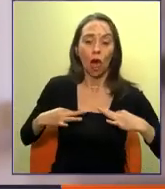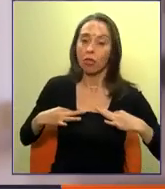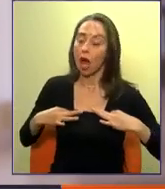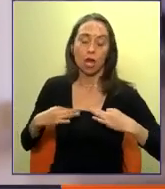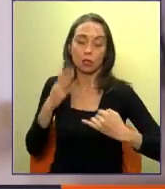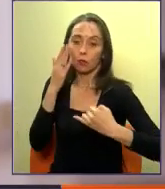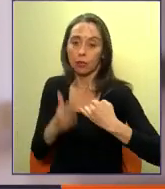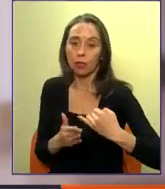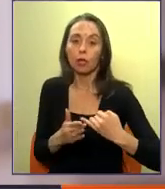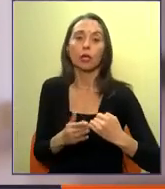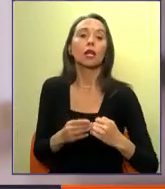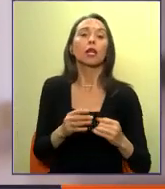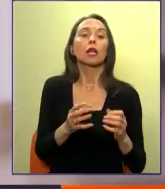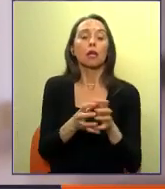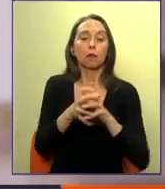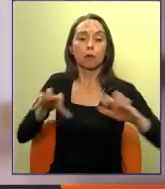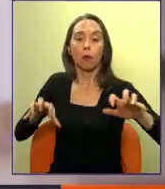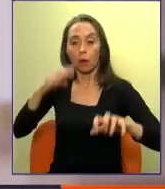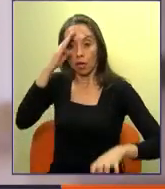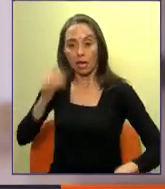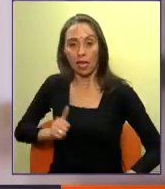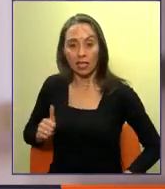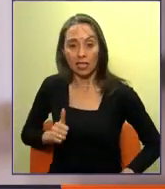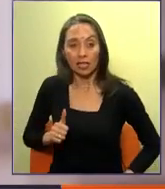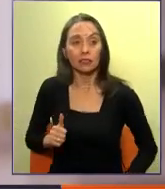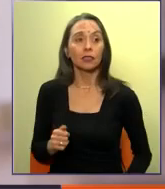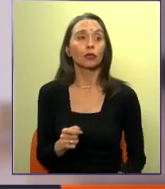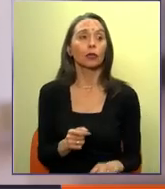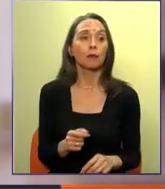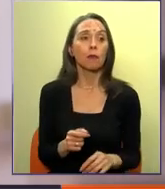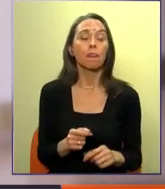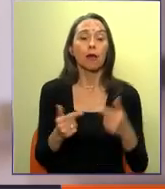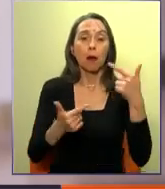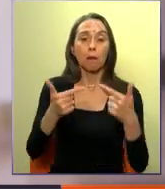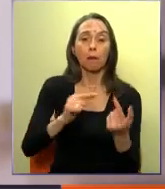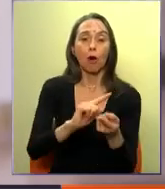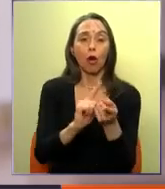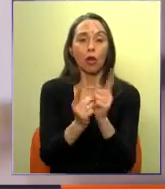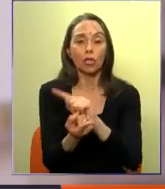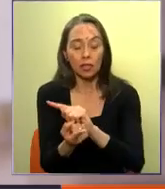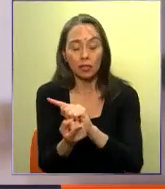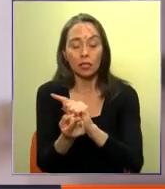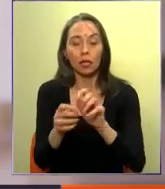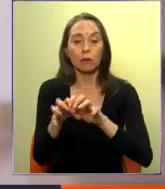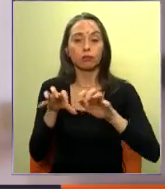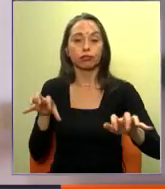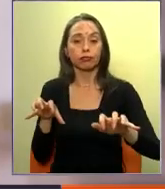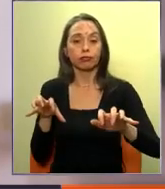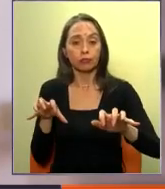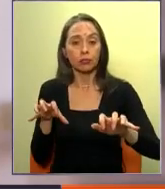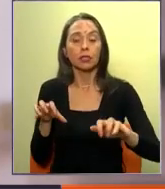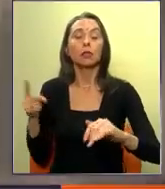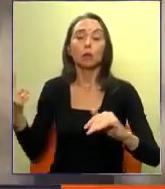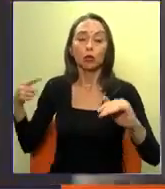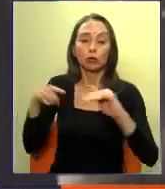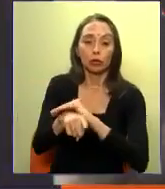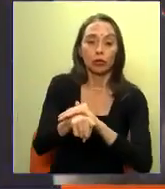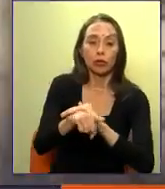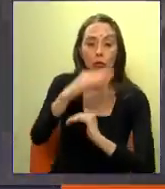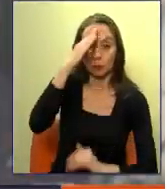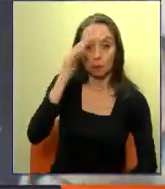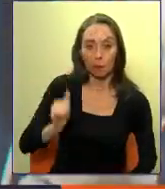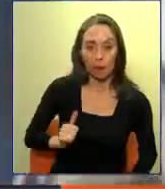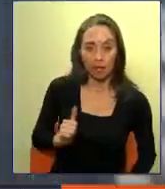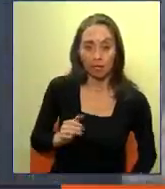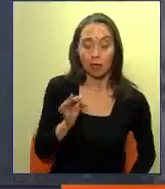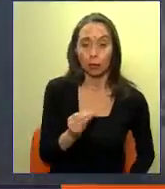del ejército, la militarización de la política, terminan con la intervención militar.